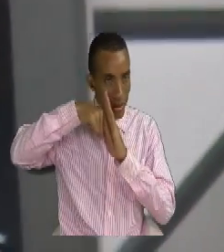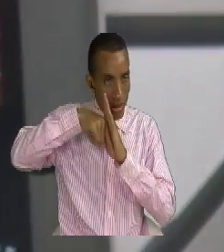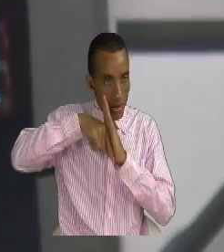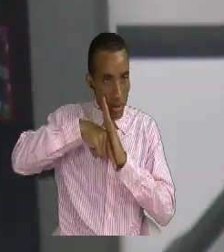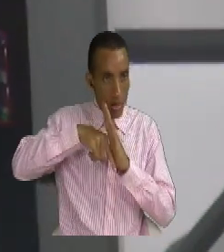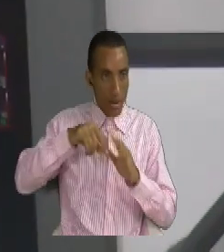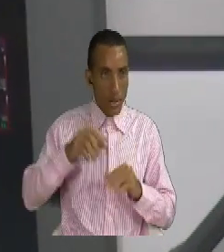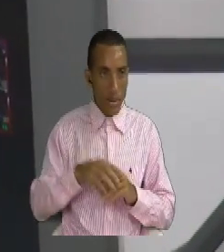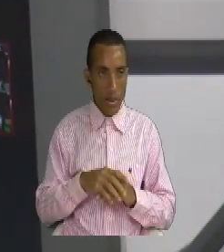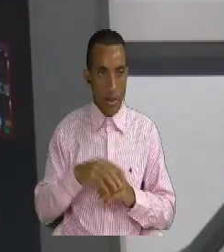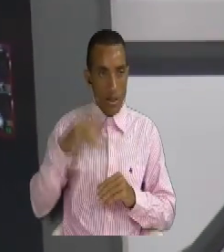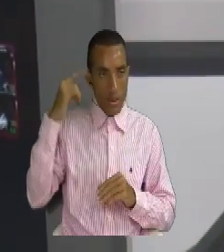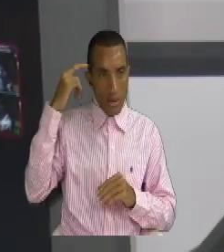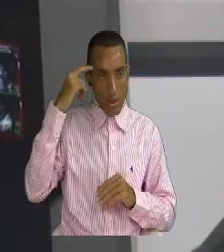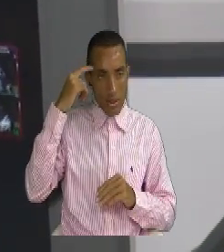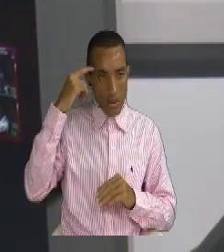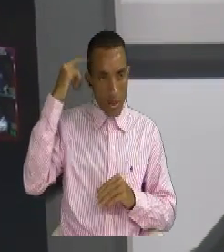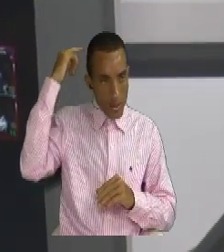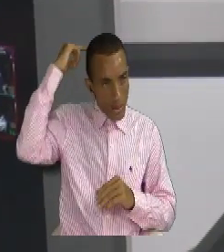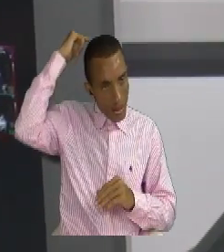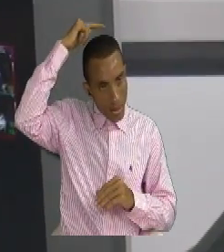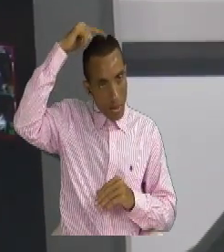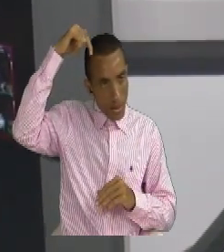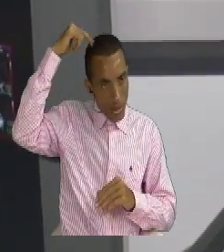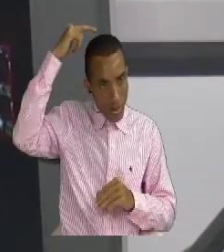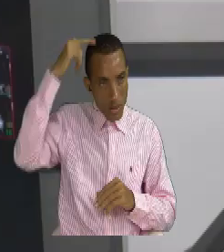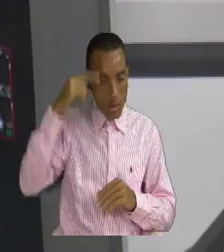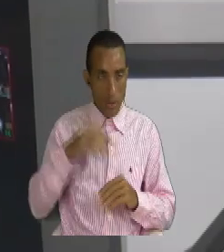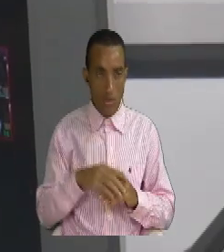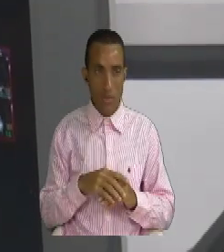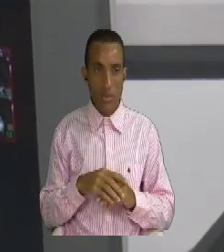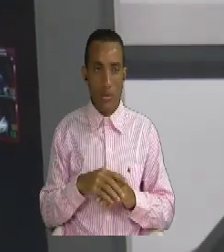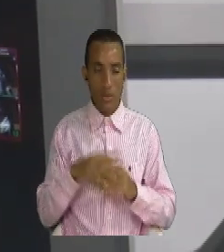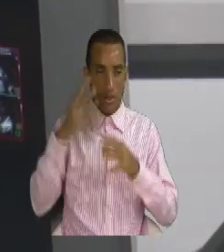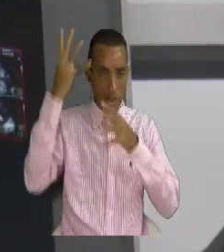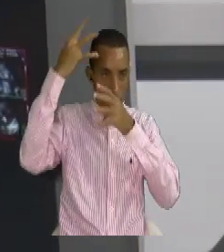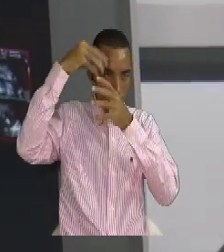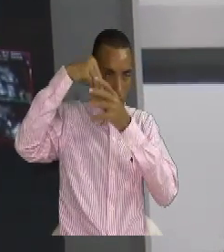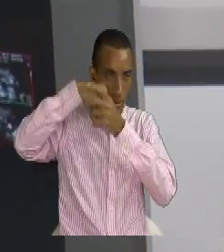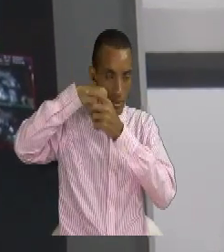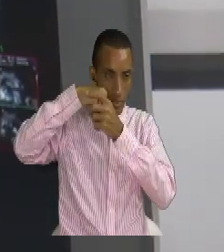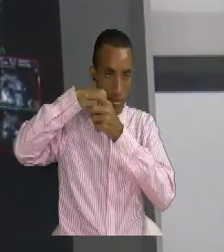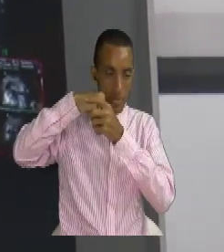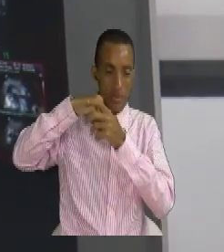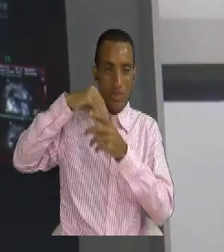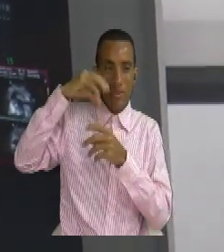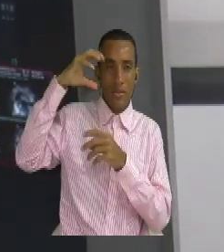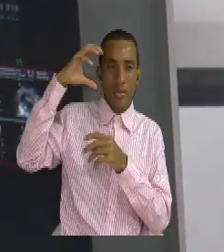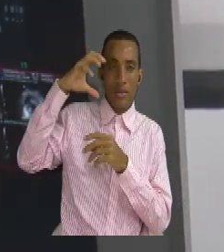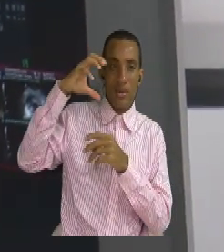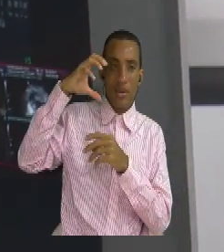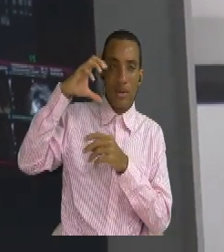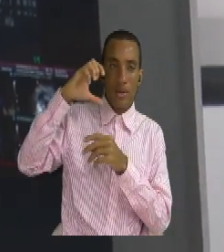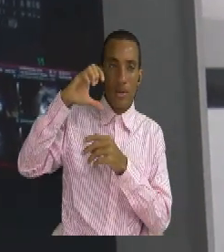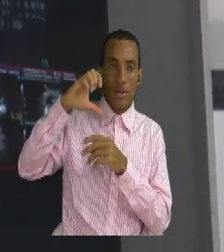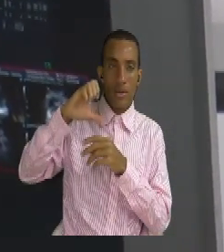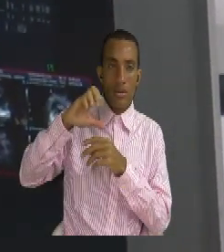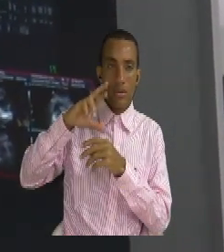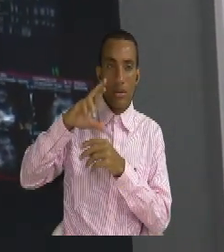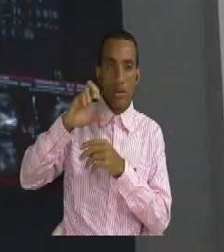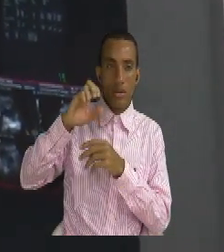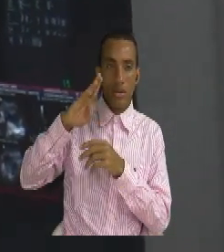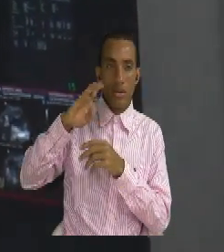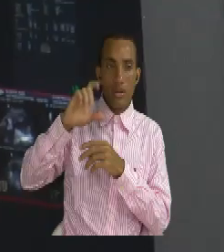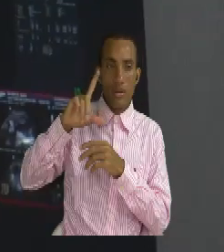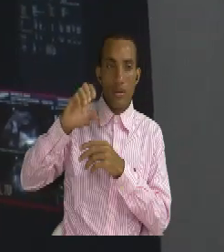parte cerebral, tanto interna, anterior como posterior. Esto es cerebelo, y hay que realizar medidas de cada una de esas partes,